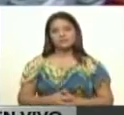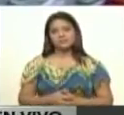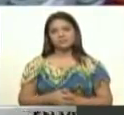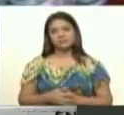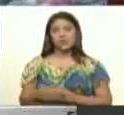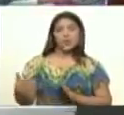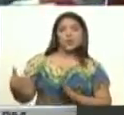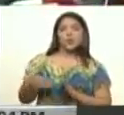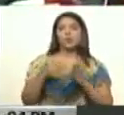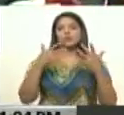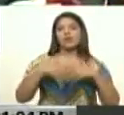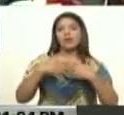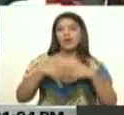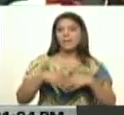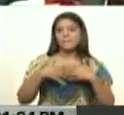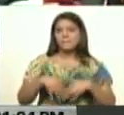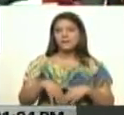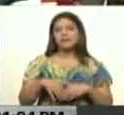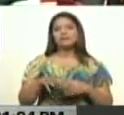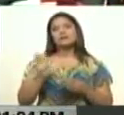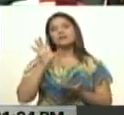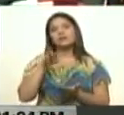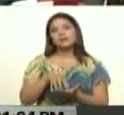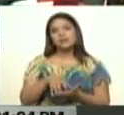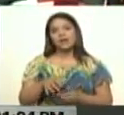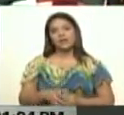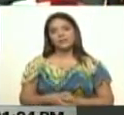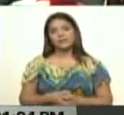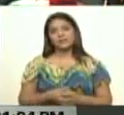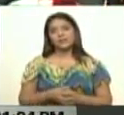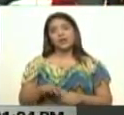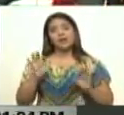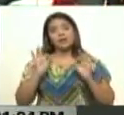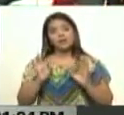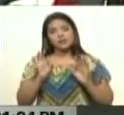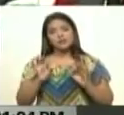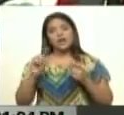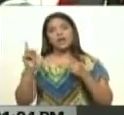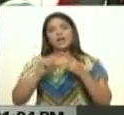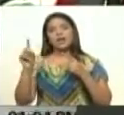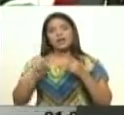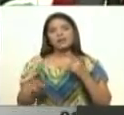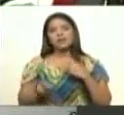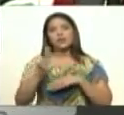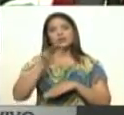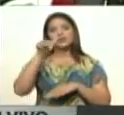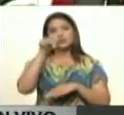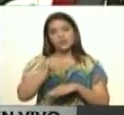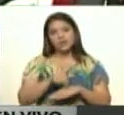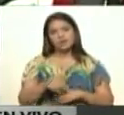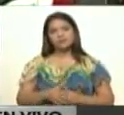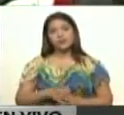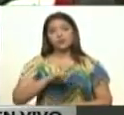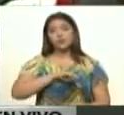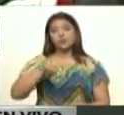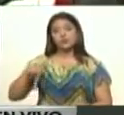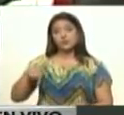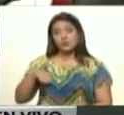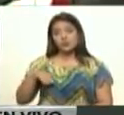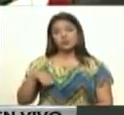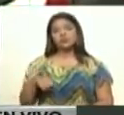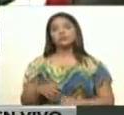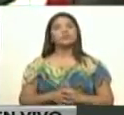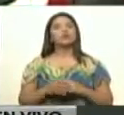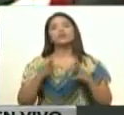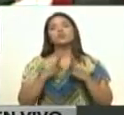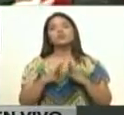contra las empresas estratégicas del Estado, en este caso el sector eléctrico nacional. Nosotros, las